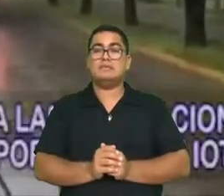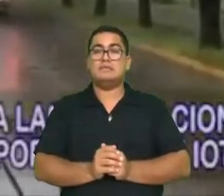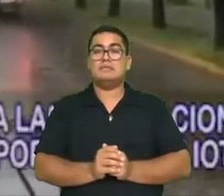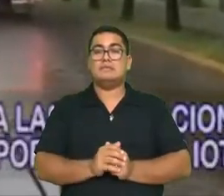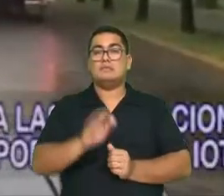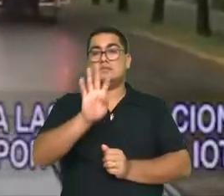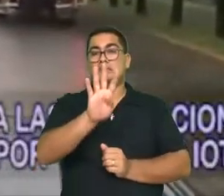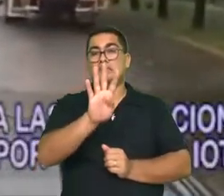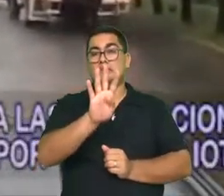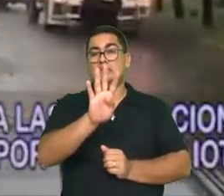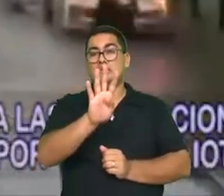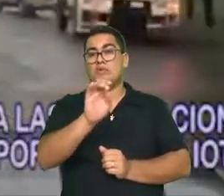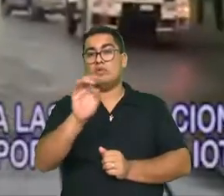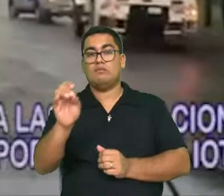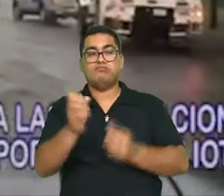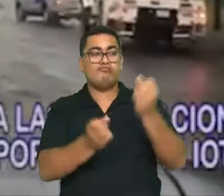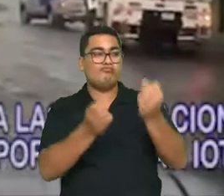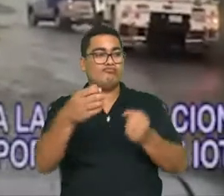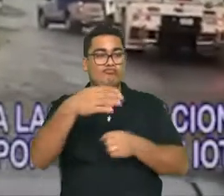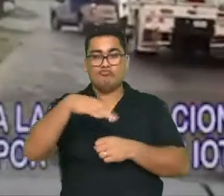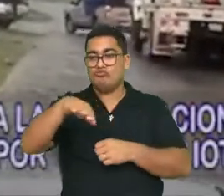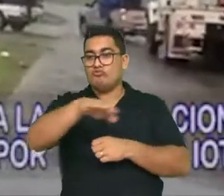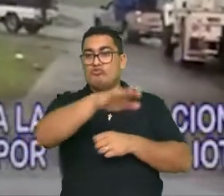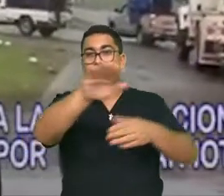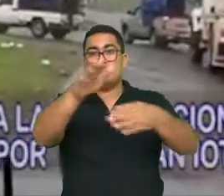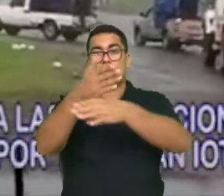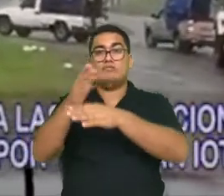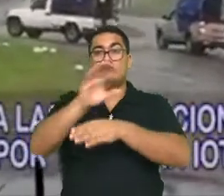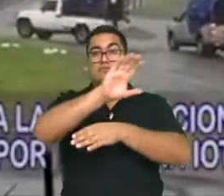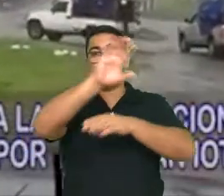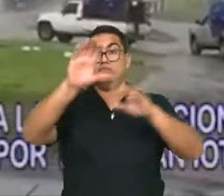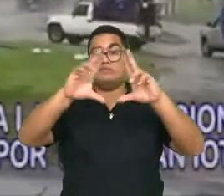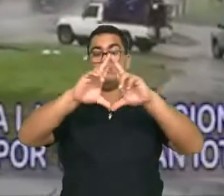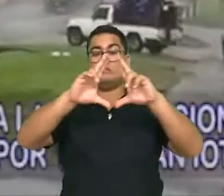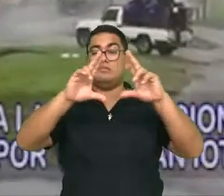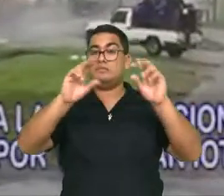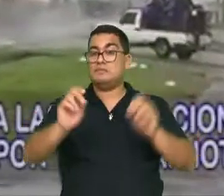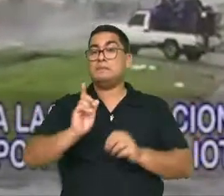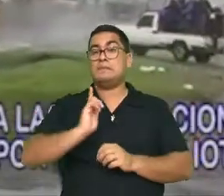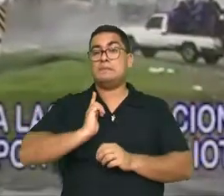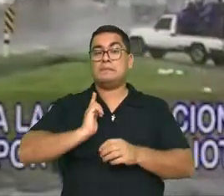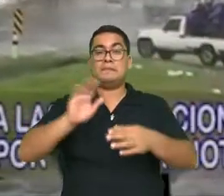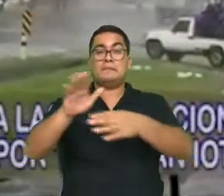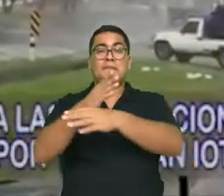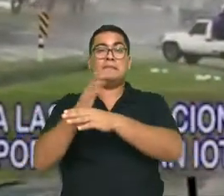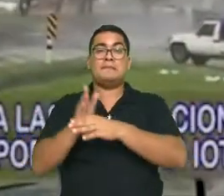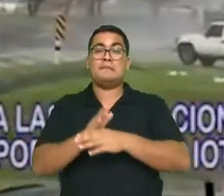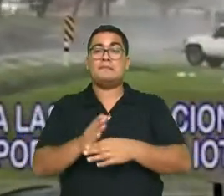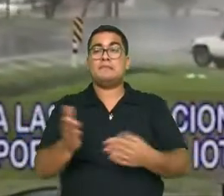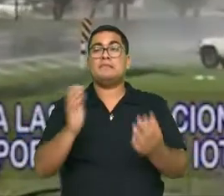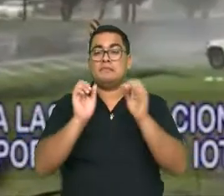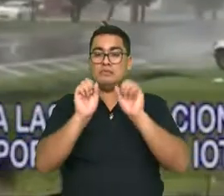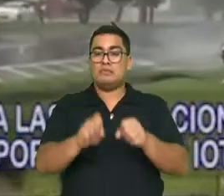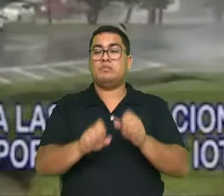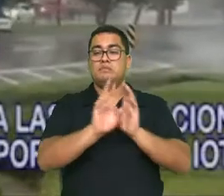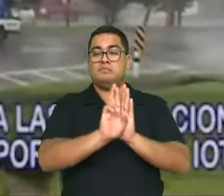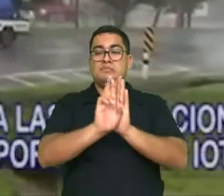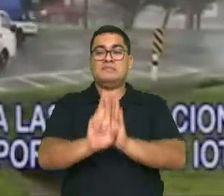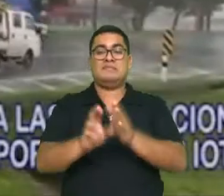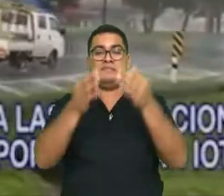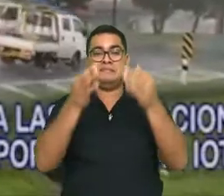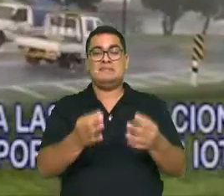de 400 cuadrillas están desplegadas actualmente a nivel nacional y equipadas con todas las herramientas para brindar respuesta